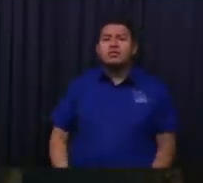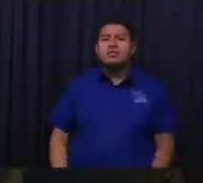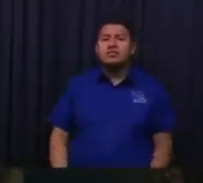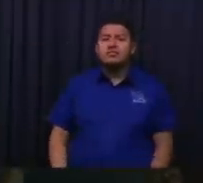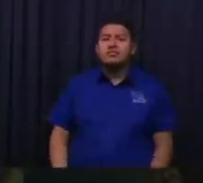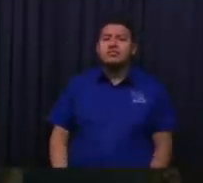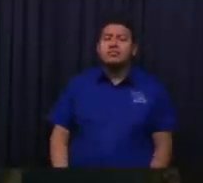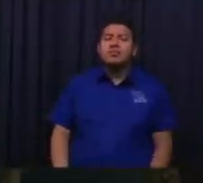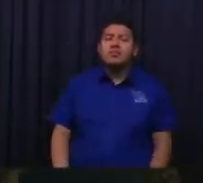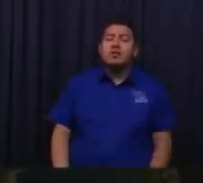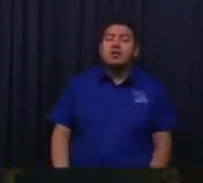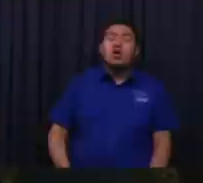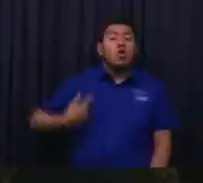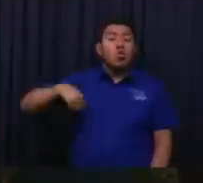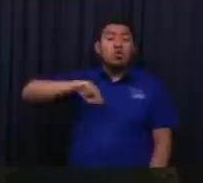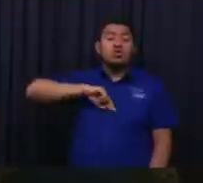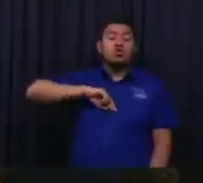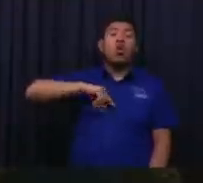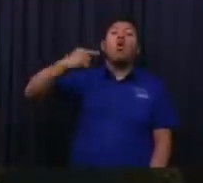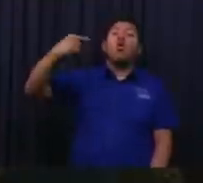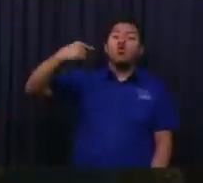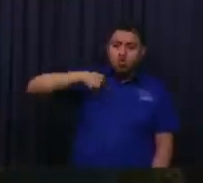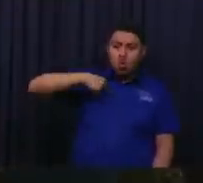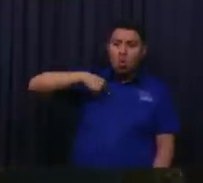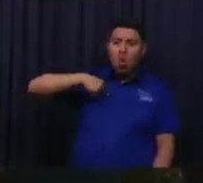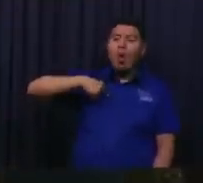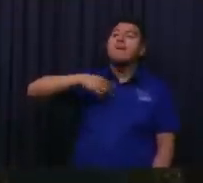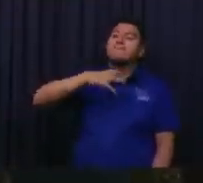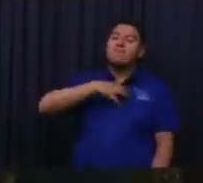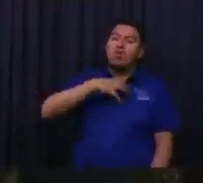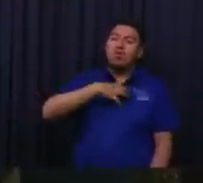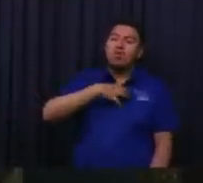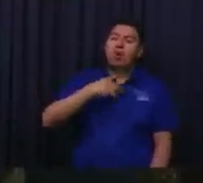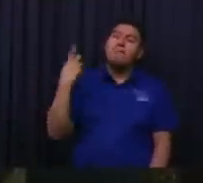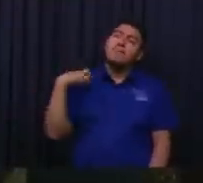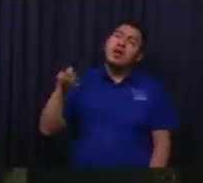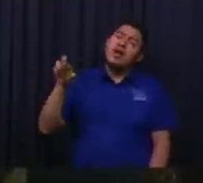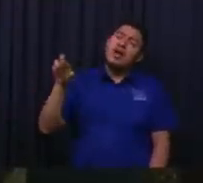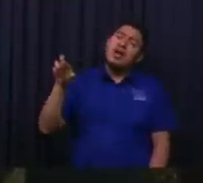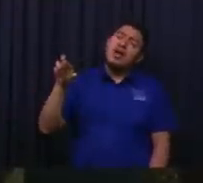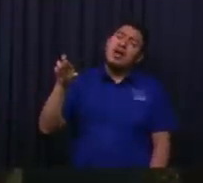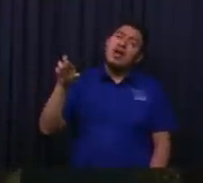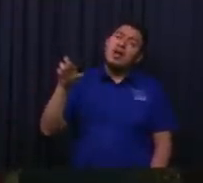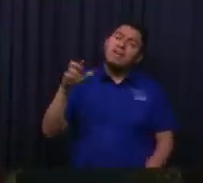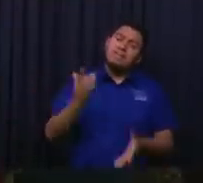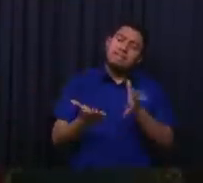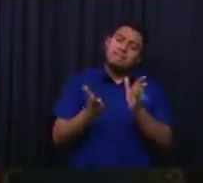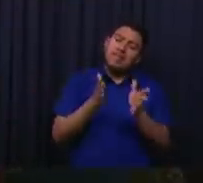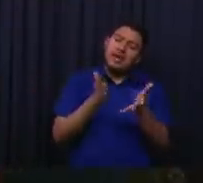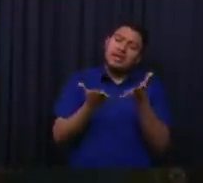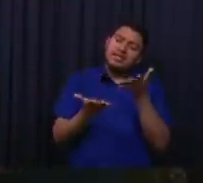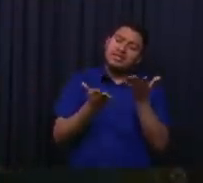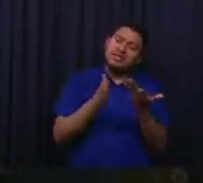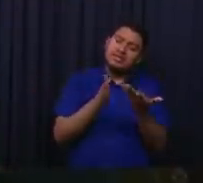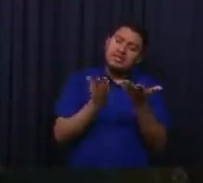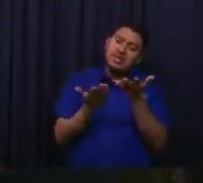quien hasta ahorita somos para irnos pareciendo más a ti. Perdona nuestros pecados,